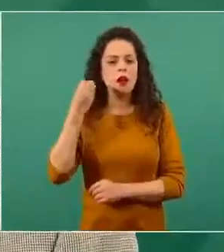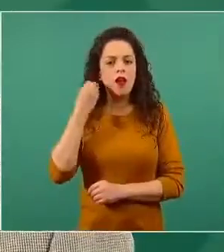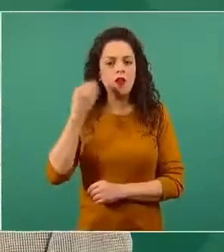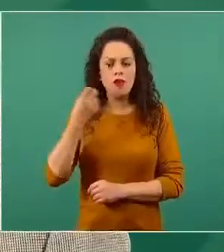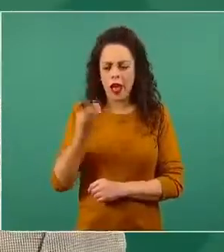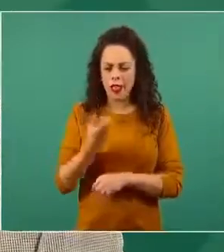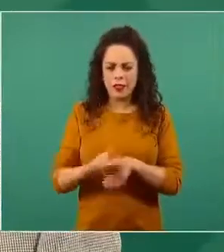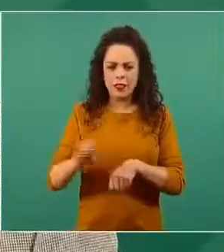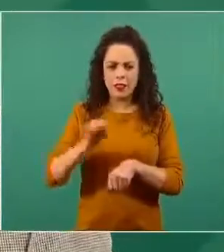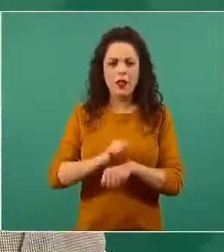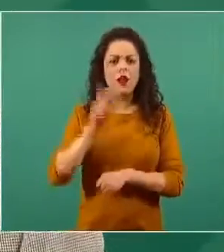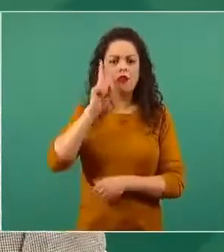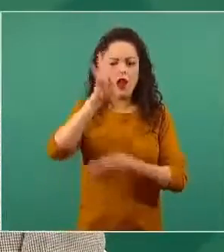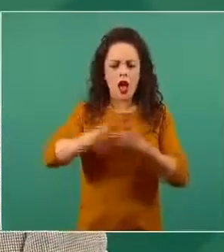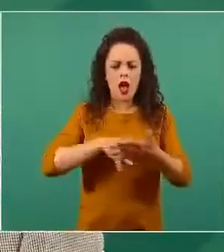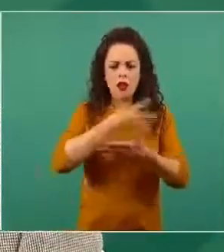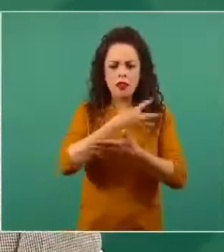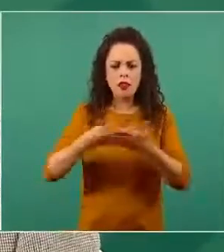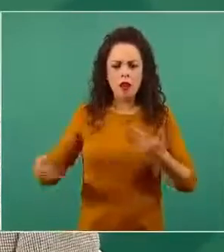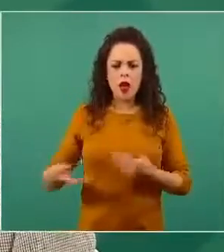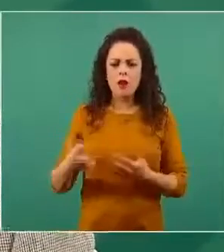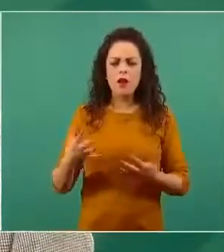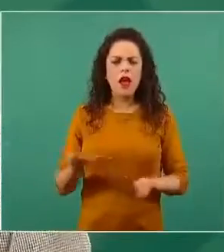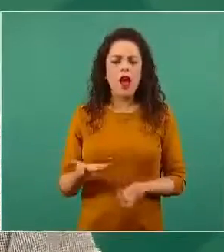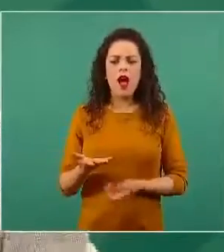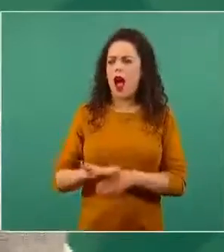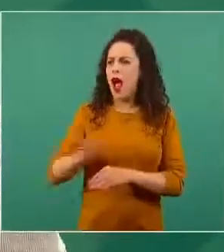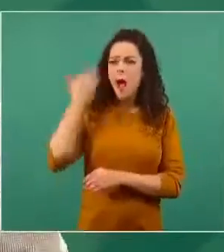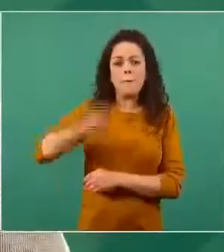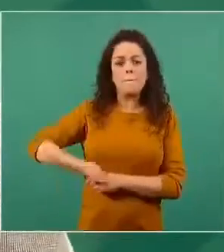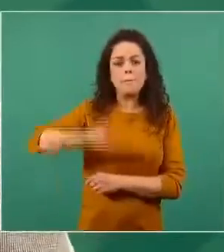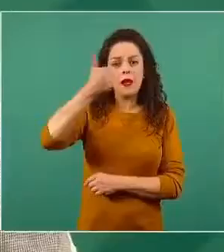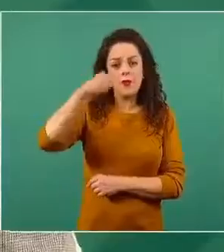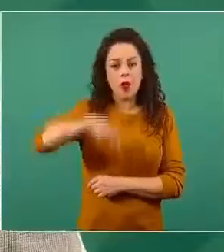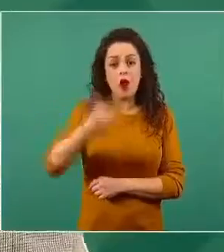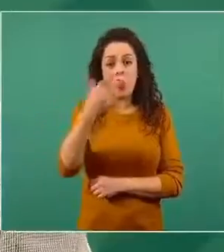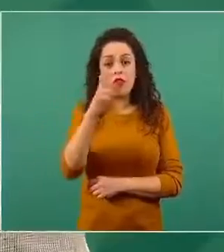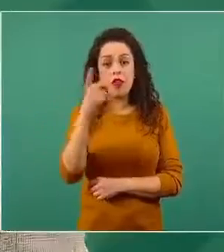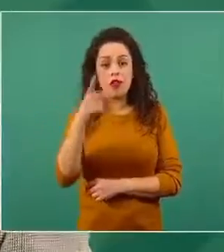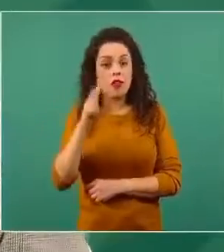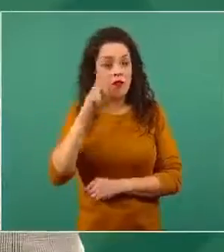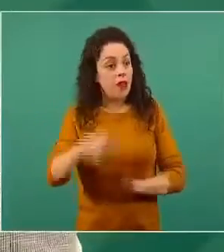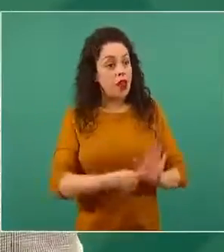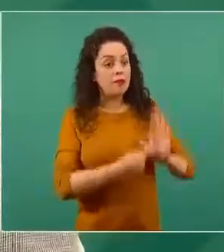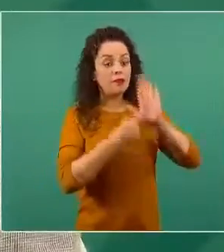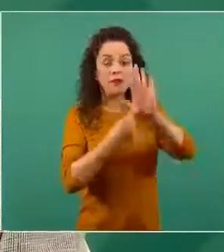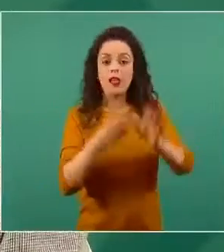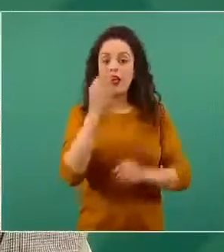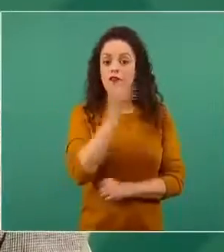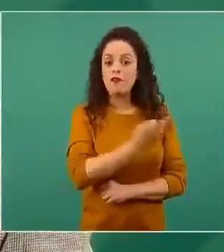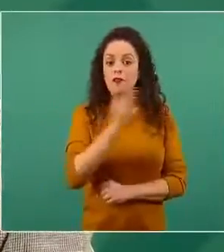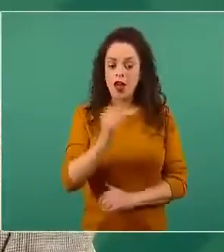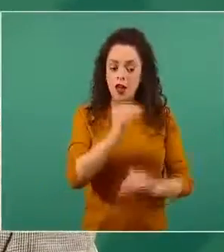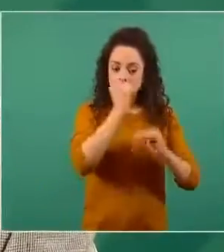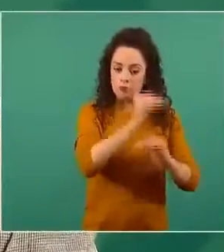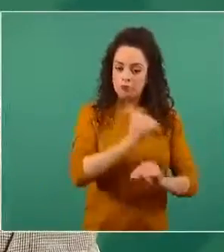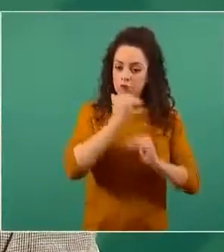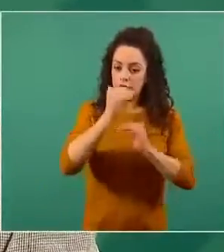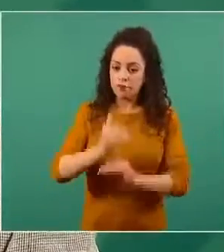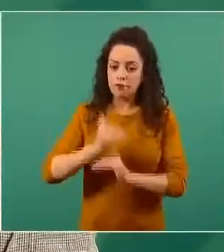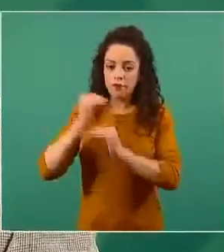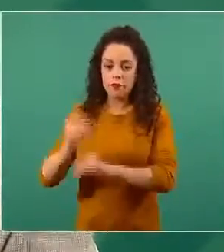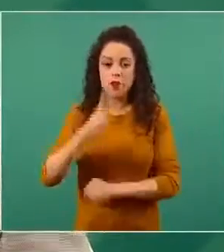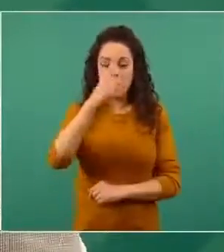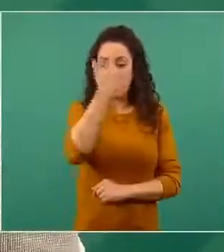presentó la tabla original que presentamos aquí el 8 de diciembre, en donde se muestran las fechas o los intervalos de fechas para cada